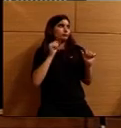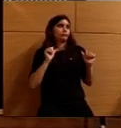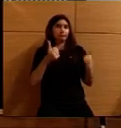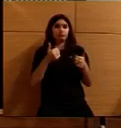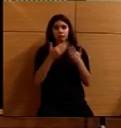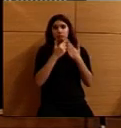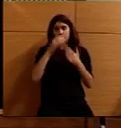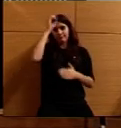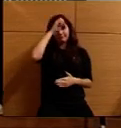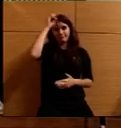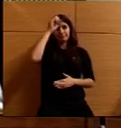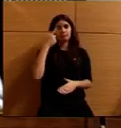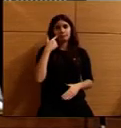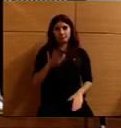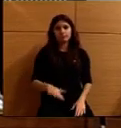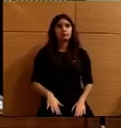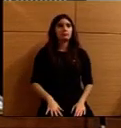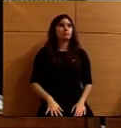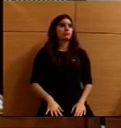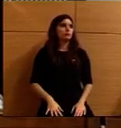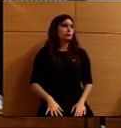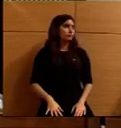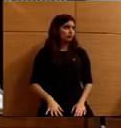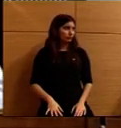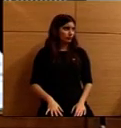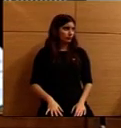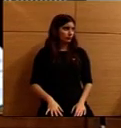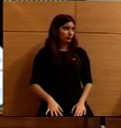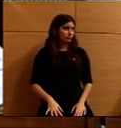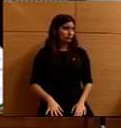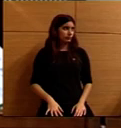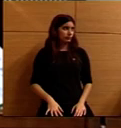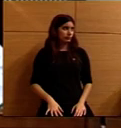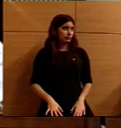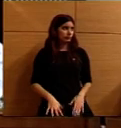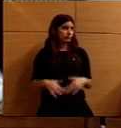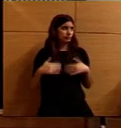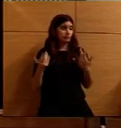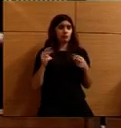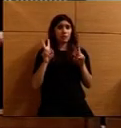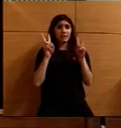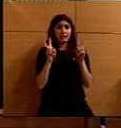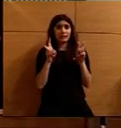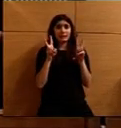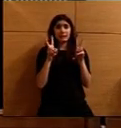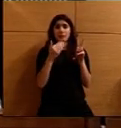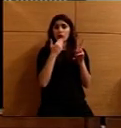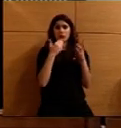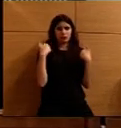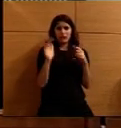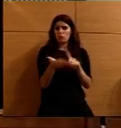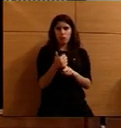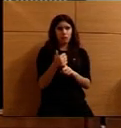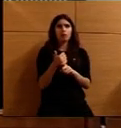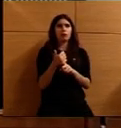estudios de opinión en la Canal y el Valle de Ayora. Y en cuanto al tema de correos, está solucionado. Al